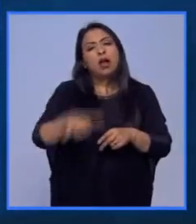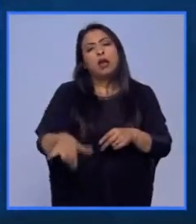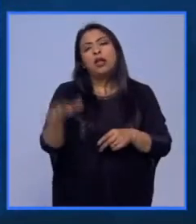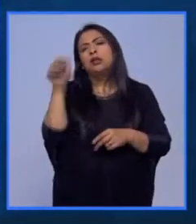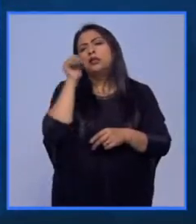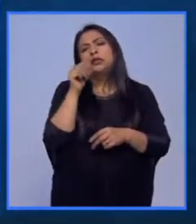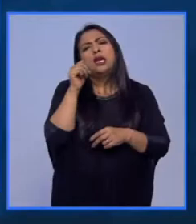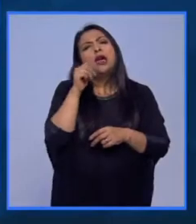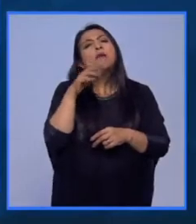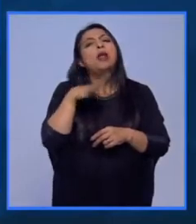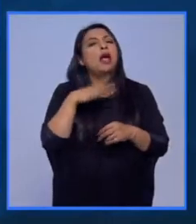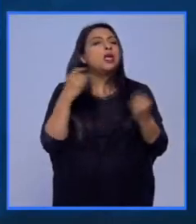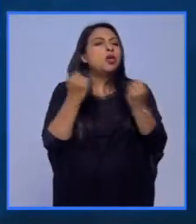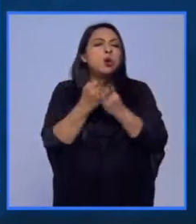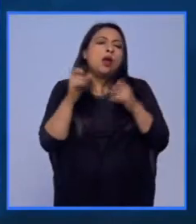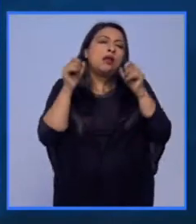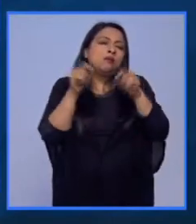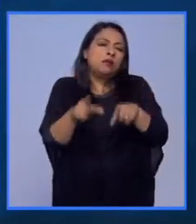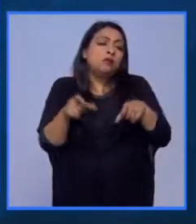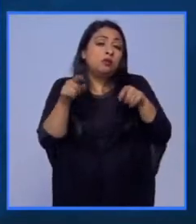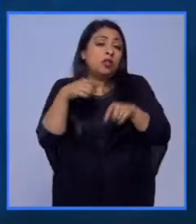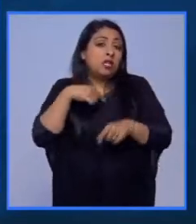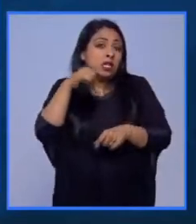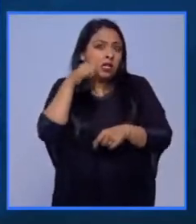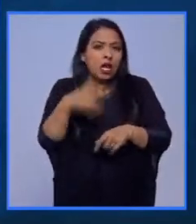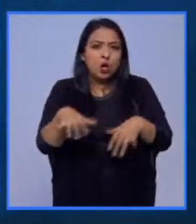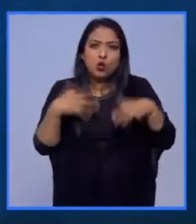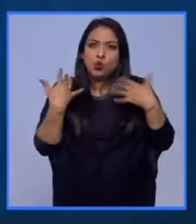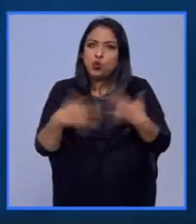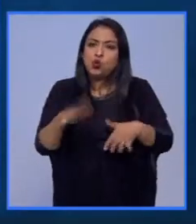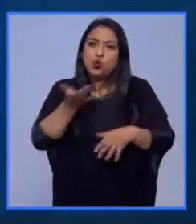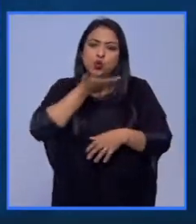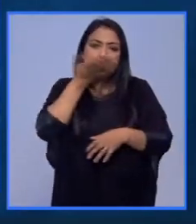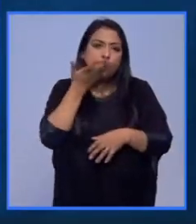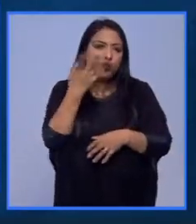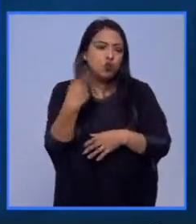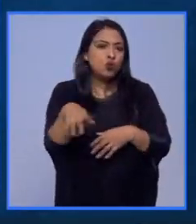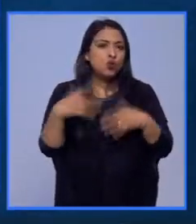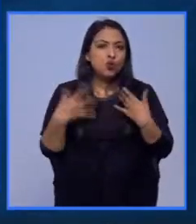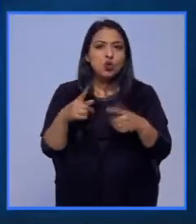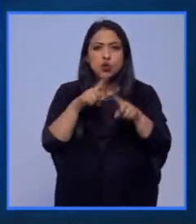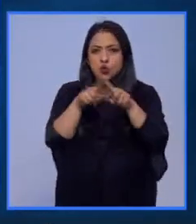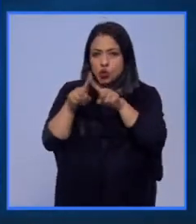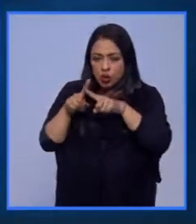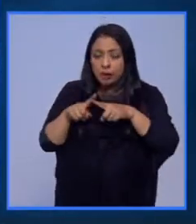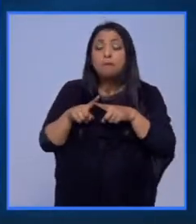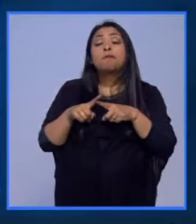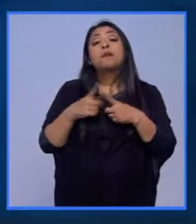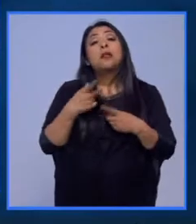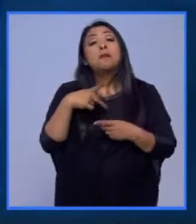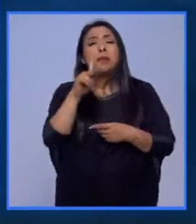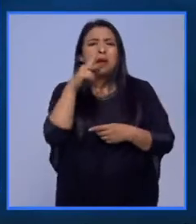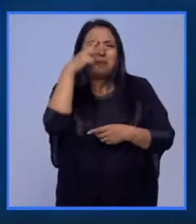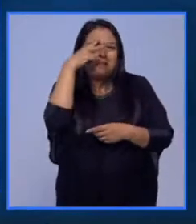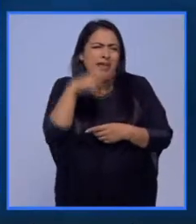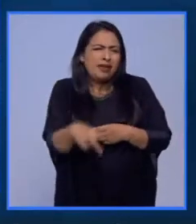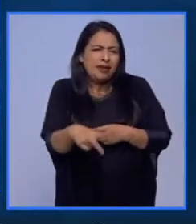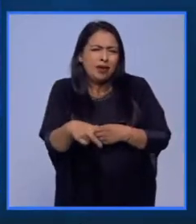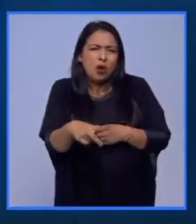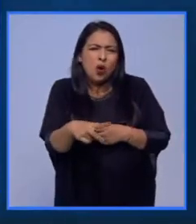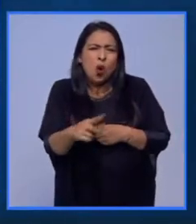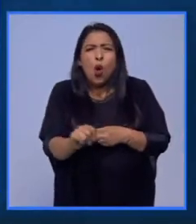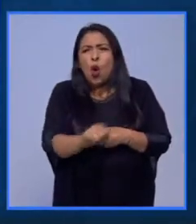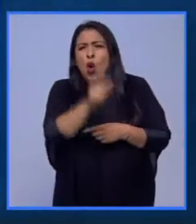la misma cosa recurrente, pero Italia es muy rica también en tradiciones, pero como México no hay